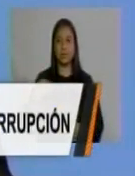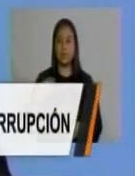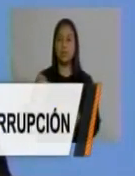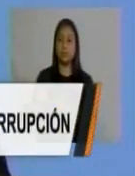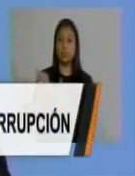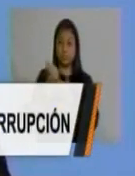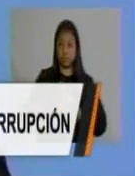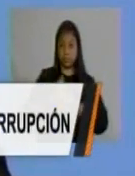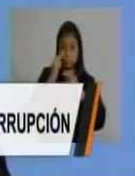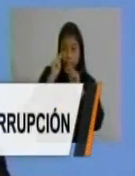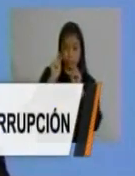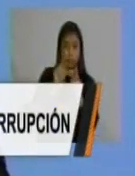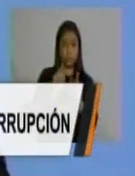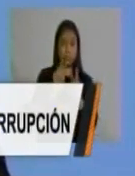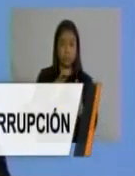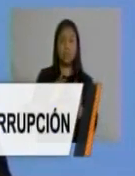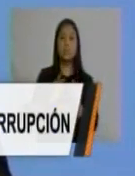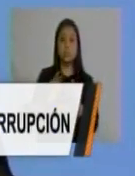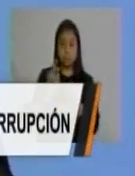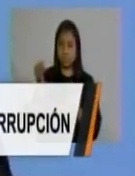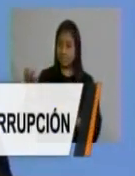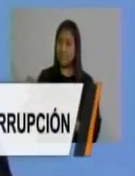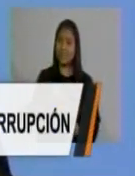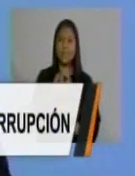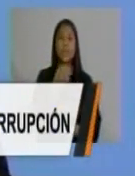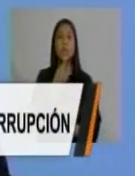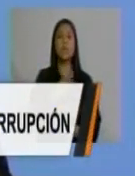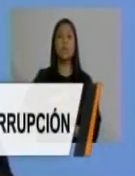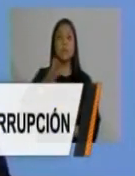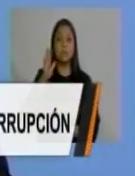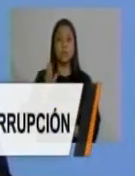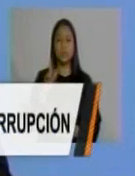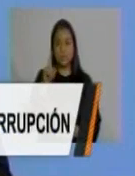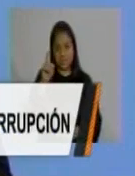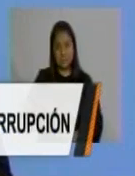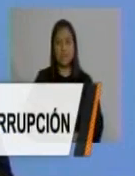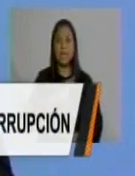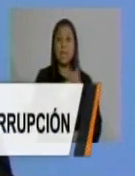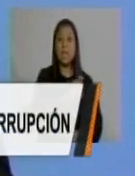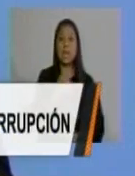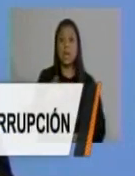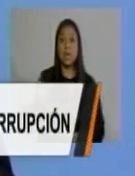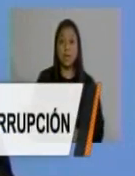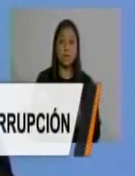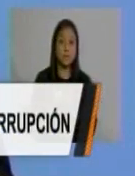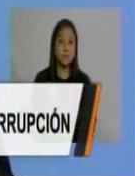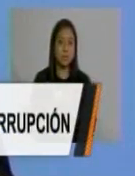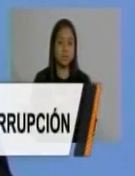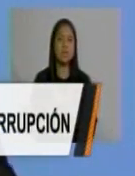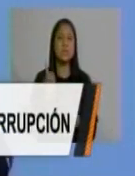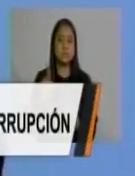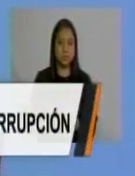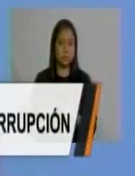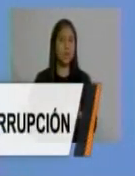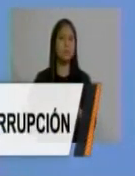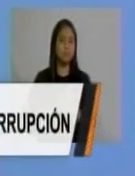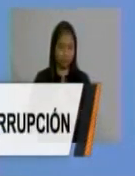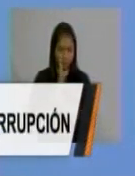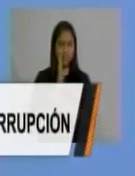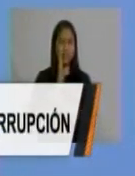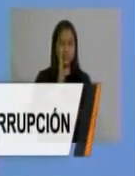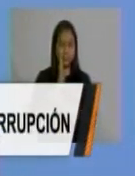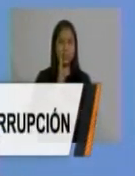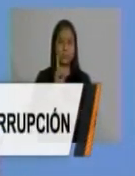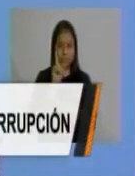ayudarán a velar porque efectivamente el cumplimiento del deber en cada institución sea apegado resto,